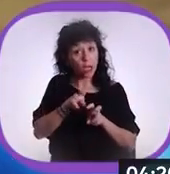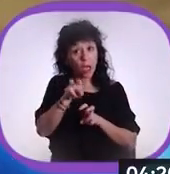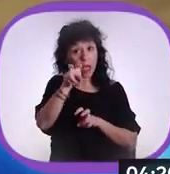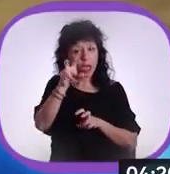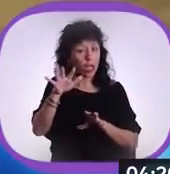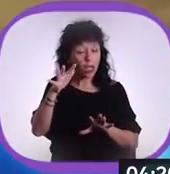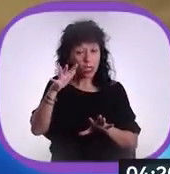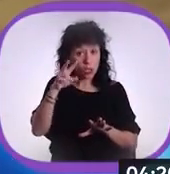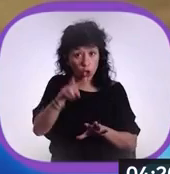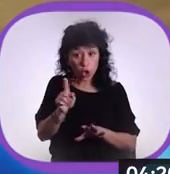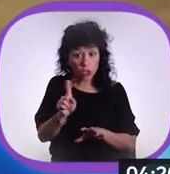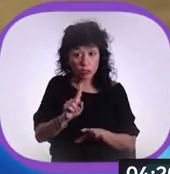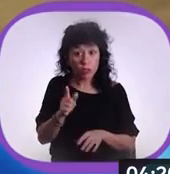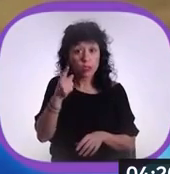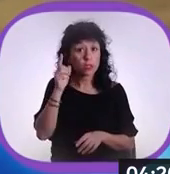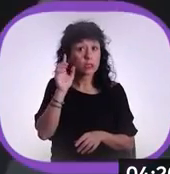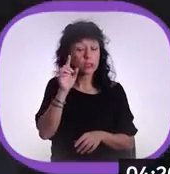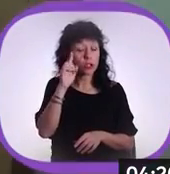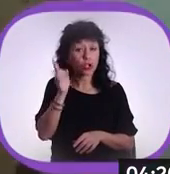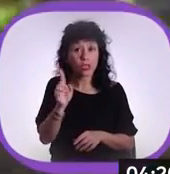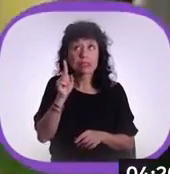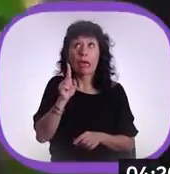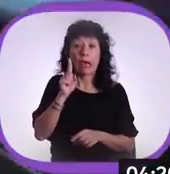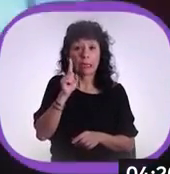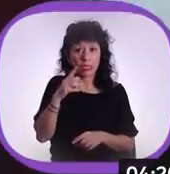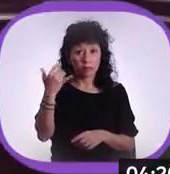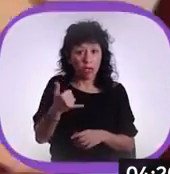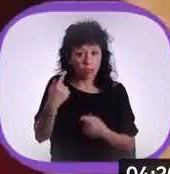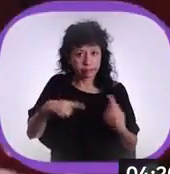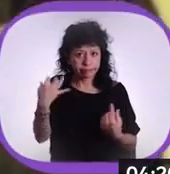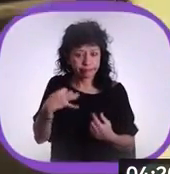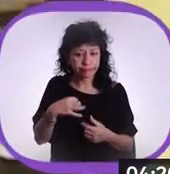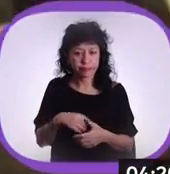invisible. Nadie va a creer lo que hay aquí arriba.